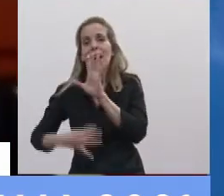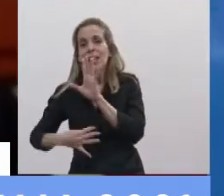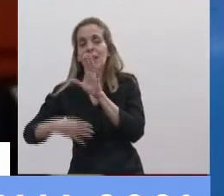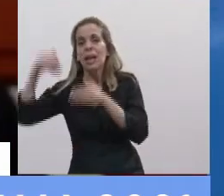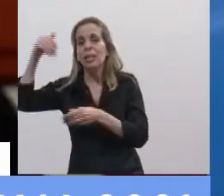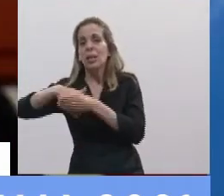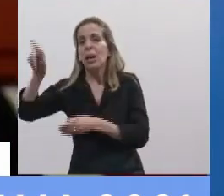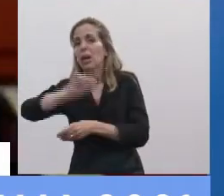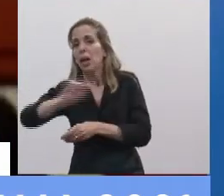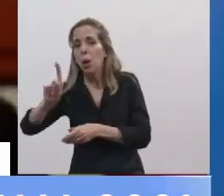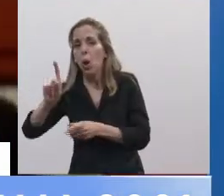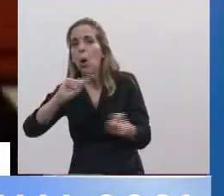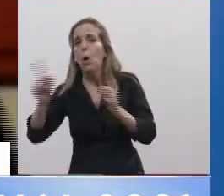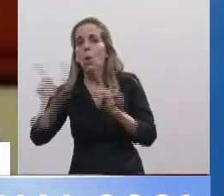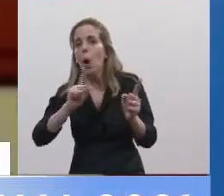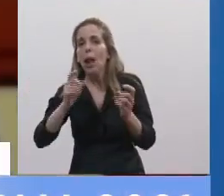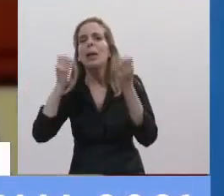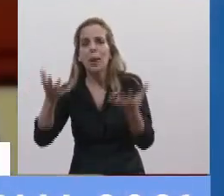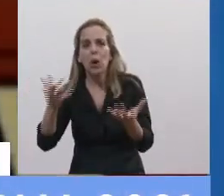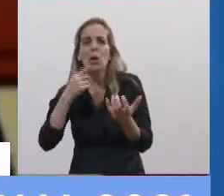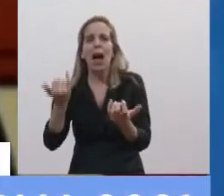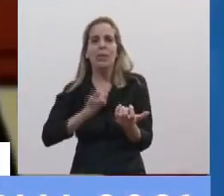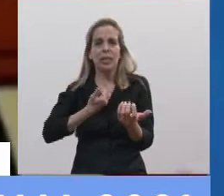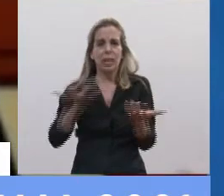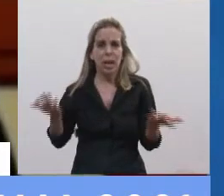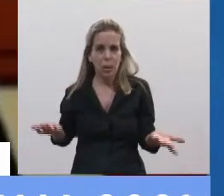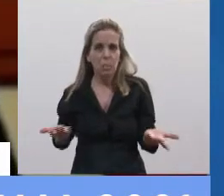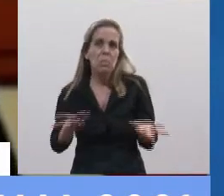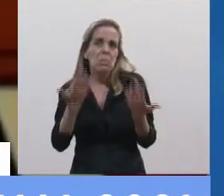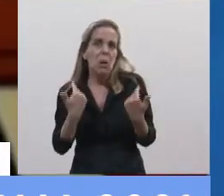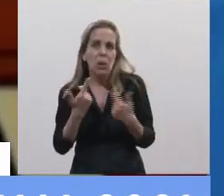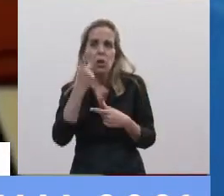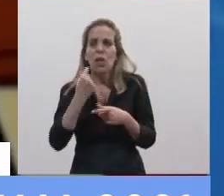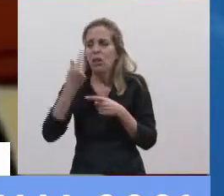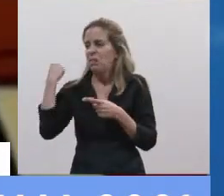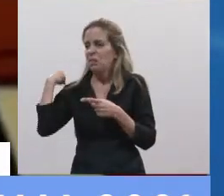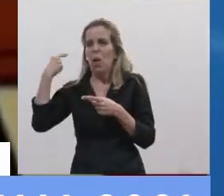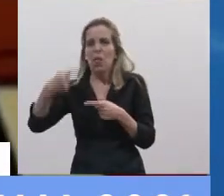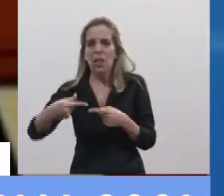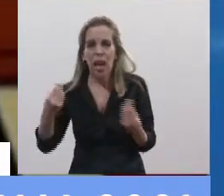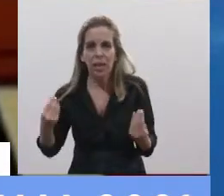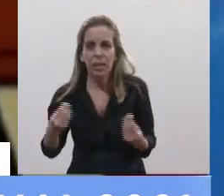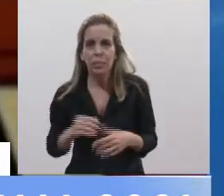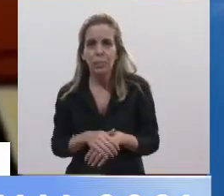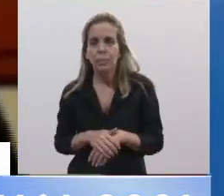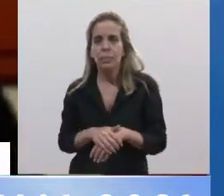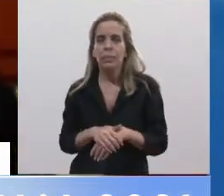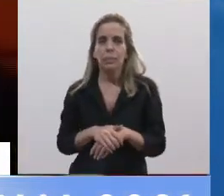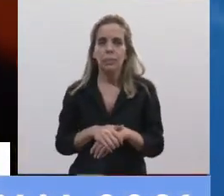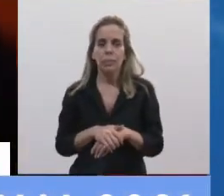Porque sobre esto ha habido durante todos estos días comentarios. Acá incluso nuestro miembro importante ha comentado de